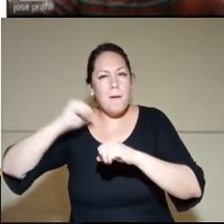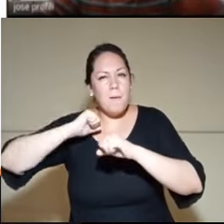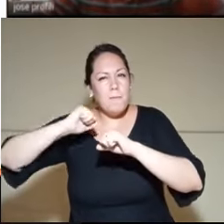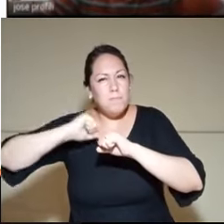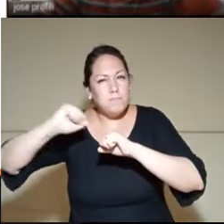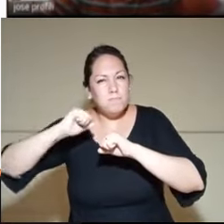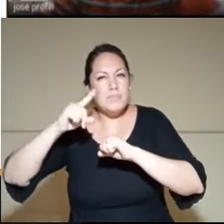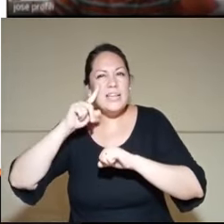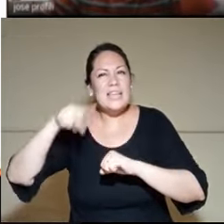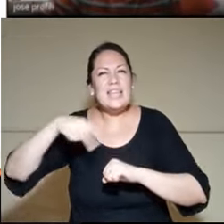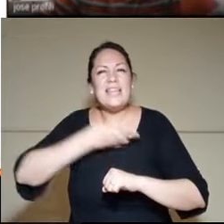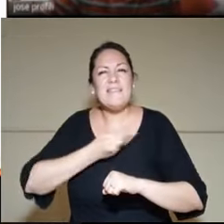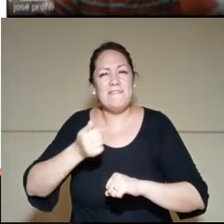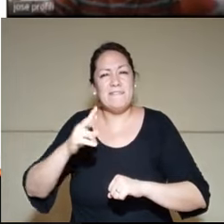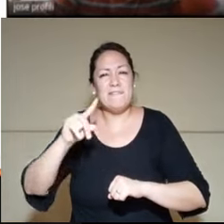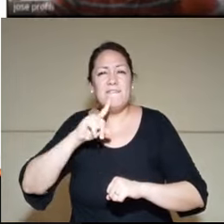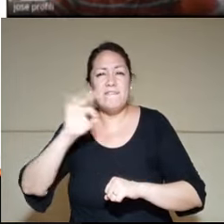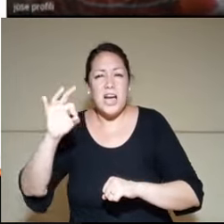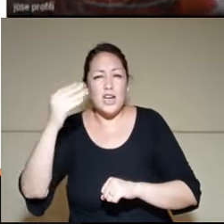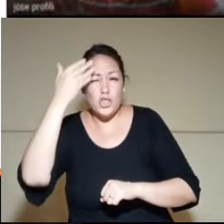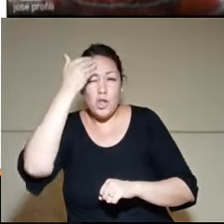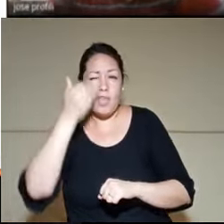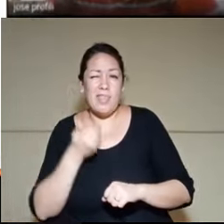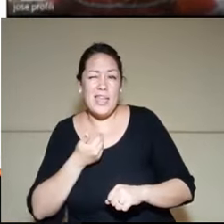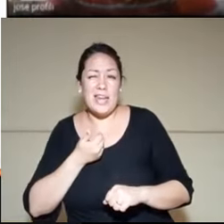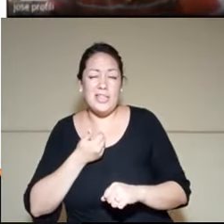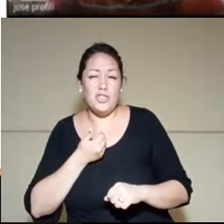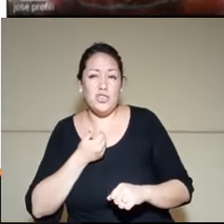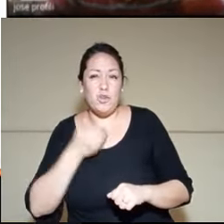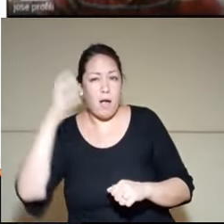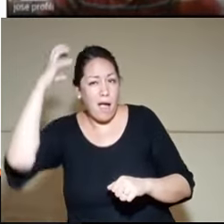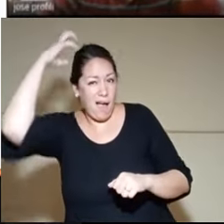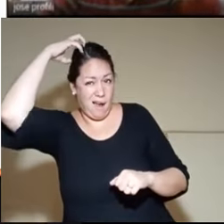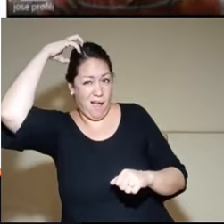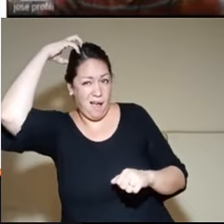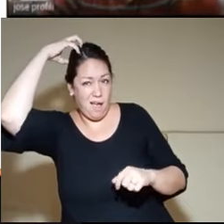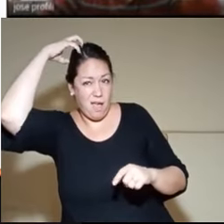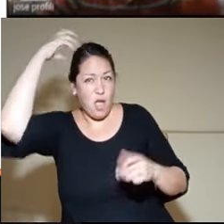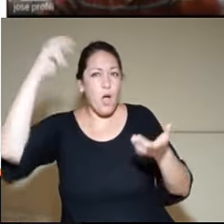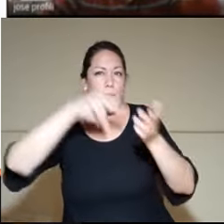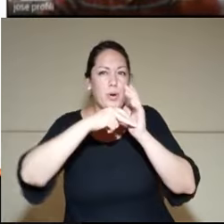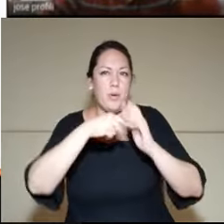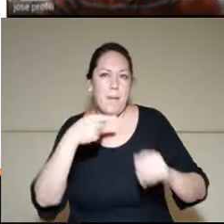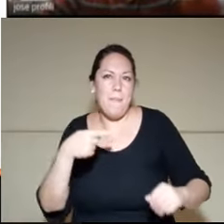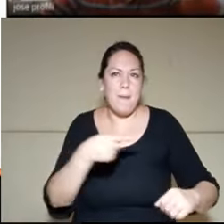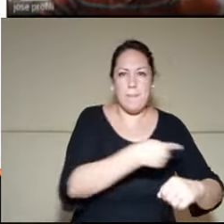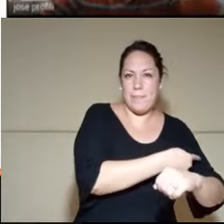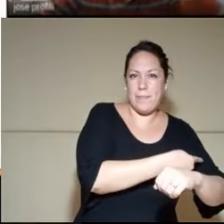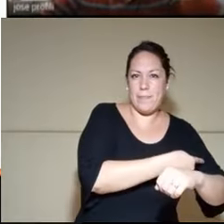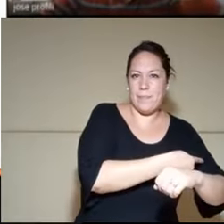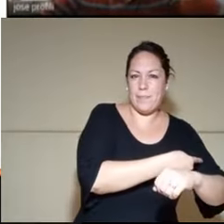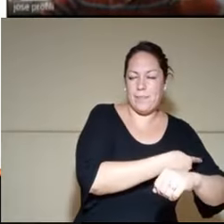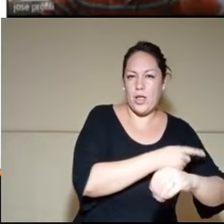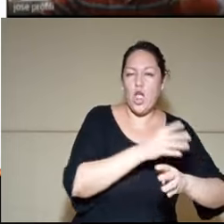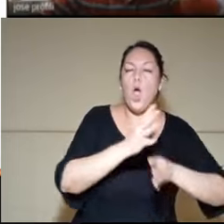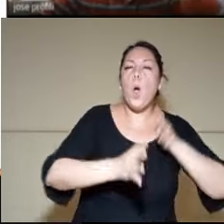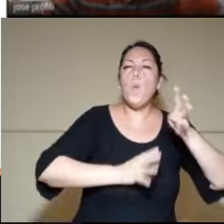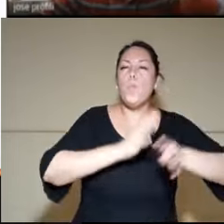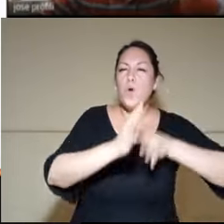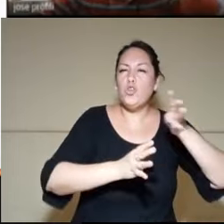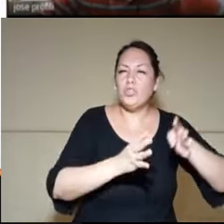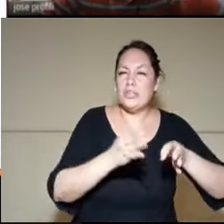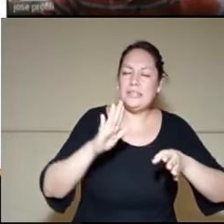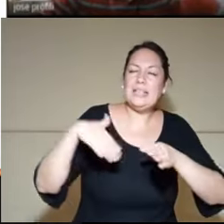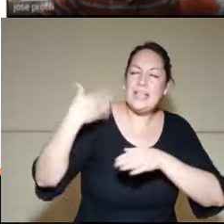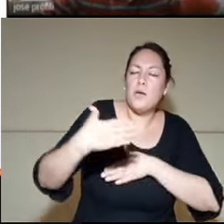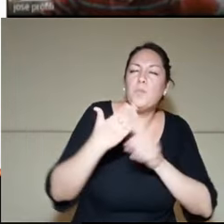zona izquierda del cuerpo, por ejemplo, te va a paralizar todo el lado derecho. Eso lo vamos a ver cuando veamos